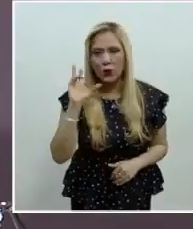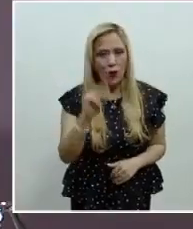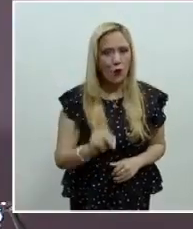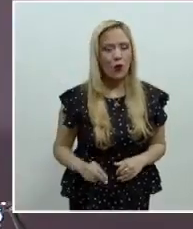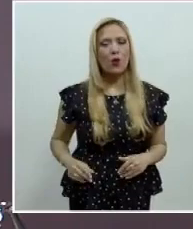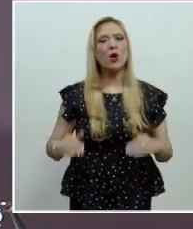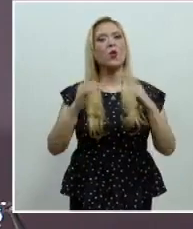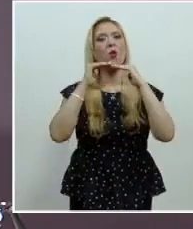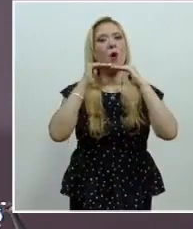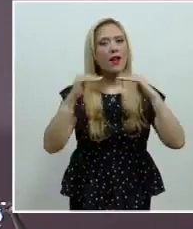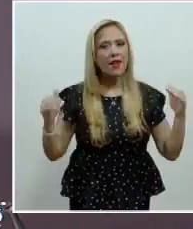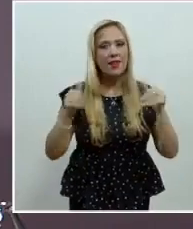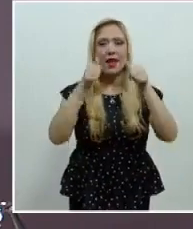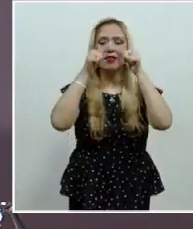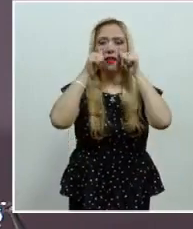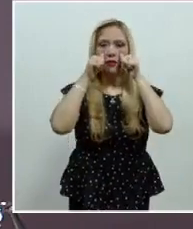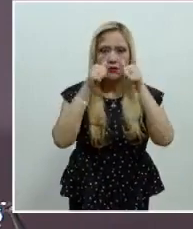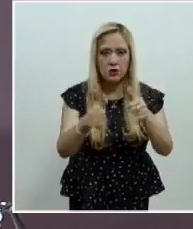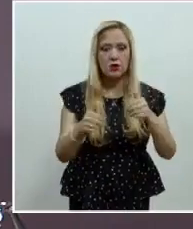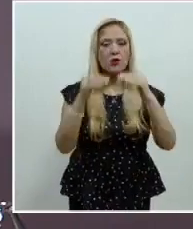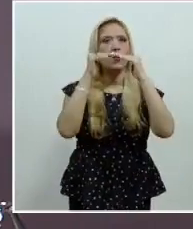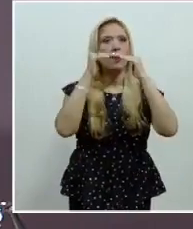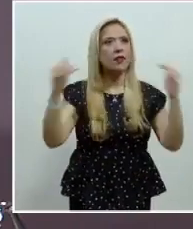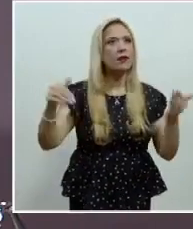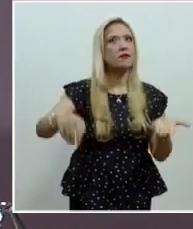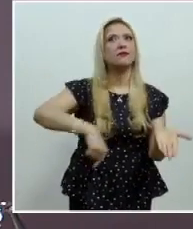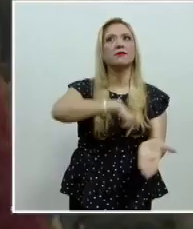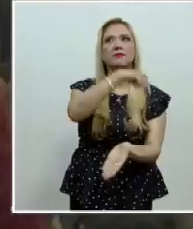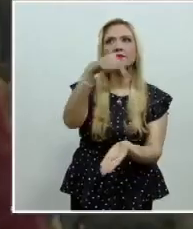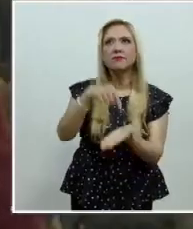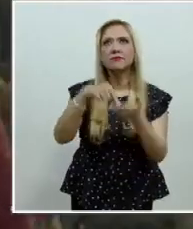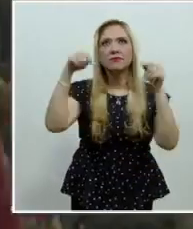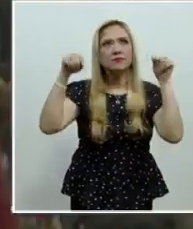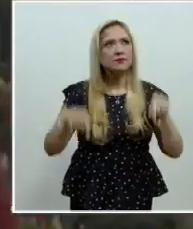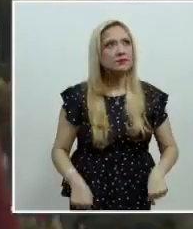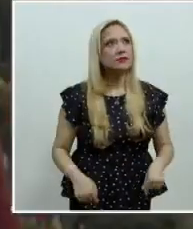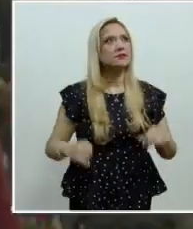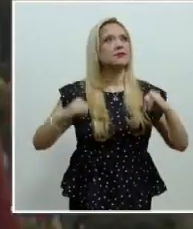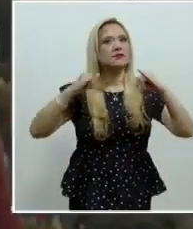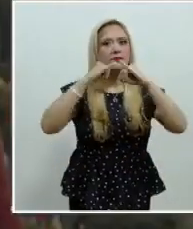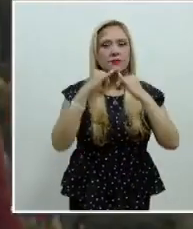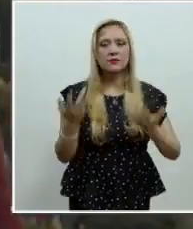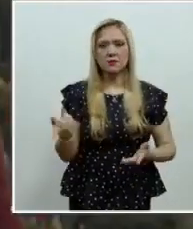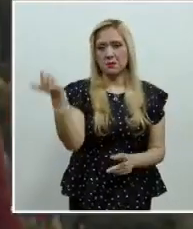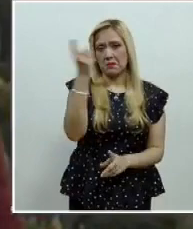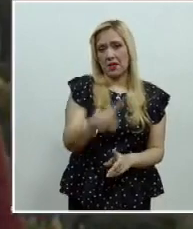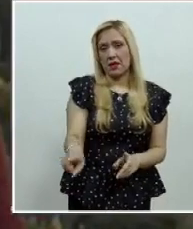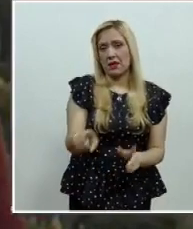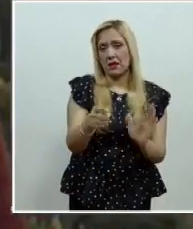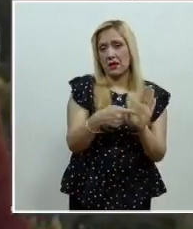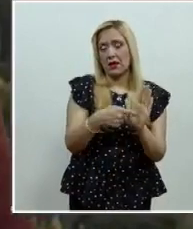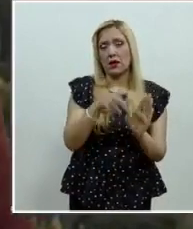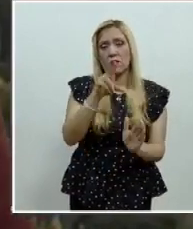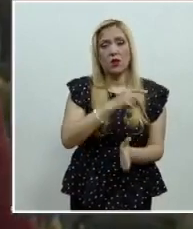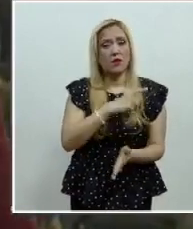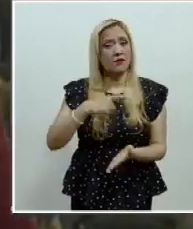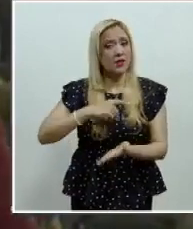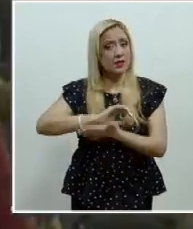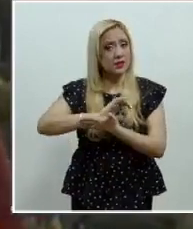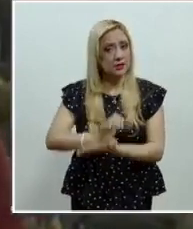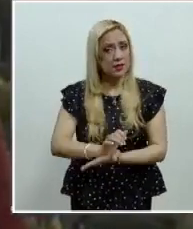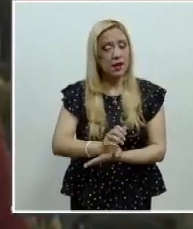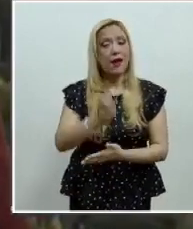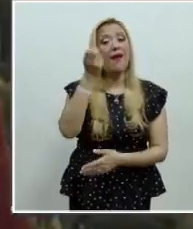material, la igualdad estructural, desde luego, y pues a la vez que plantea un mandato de no discriminación. Entonces, en ese